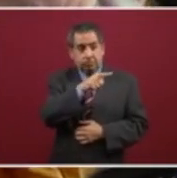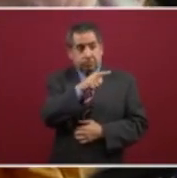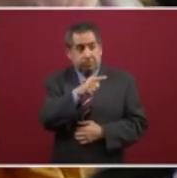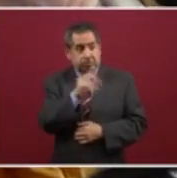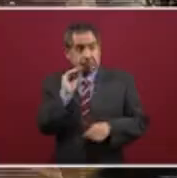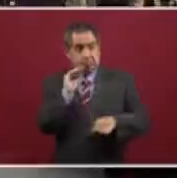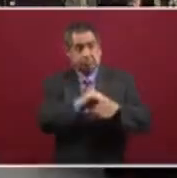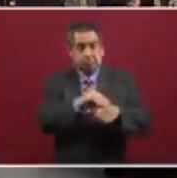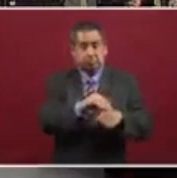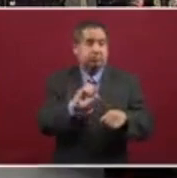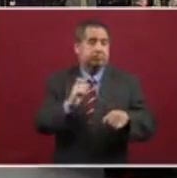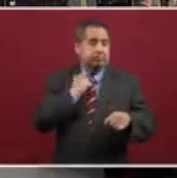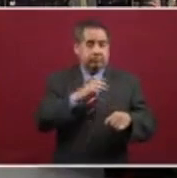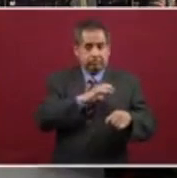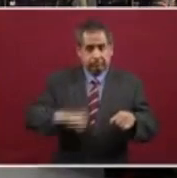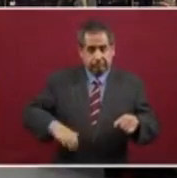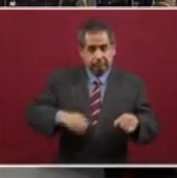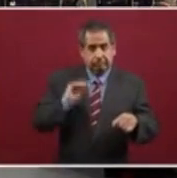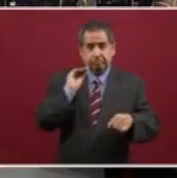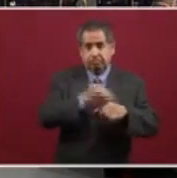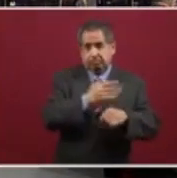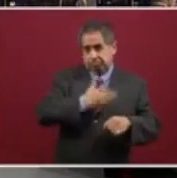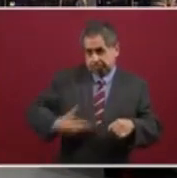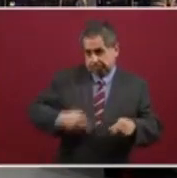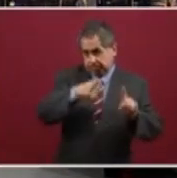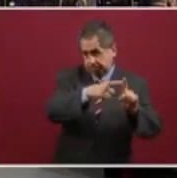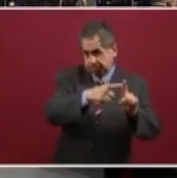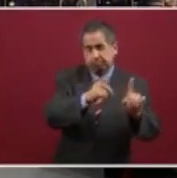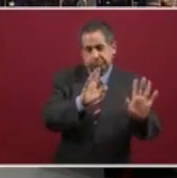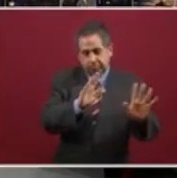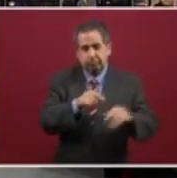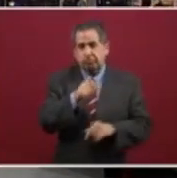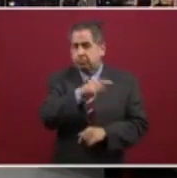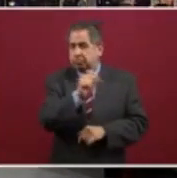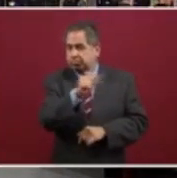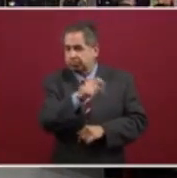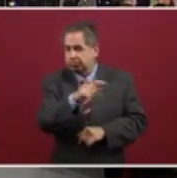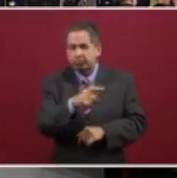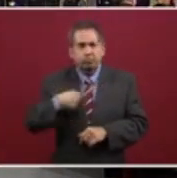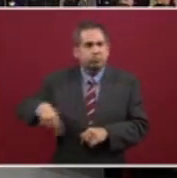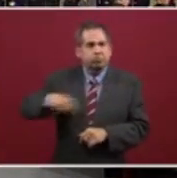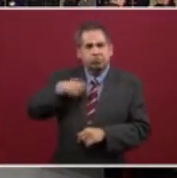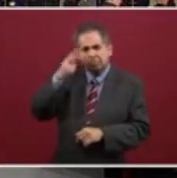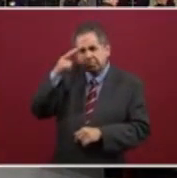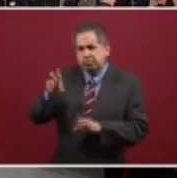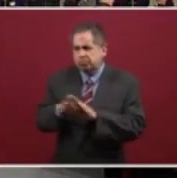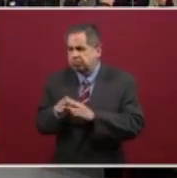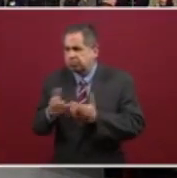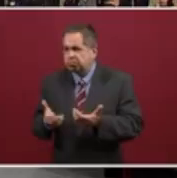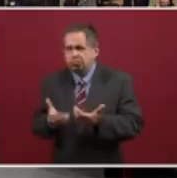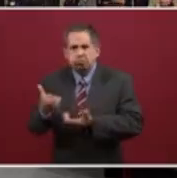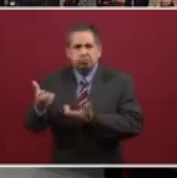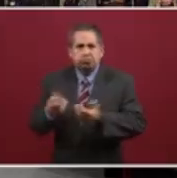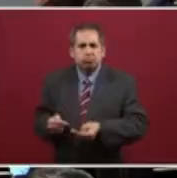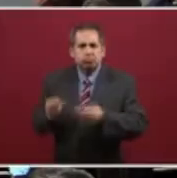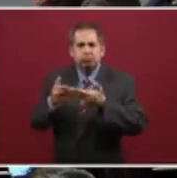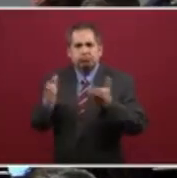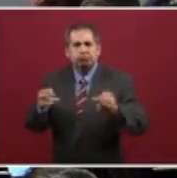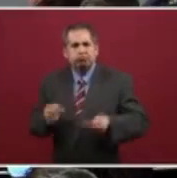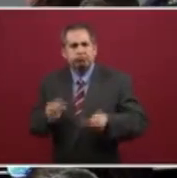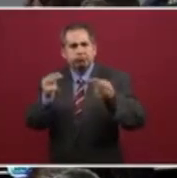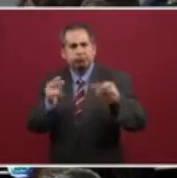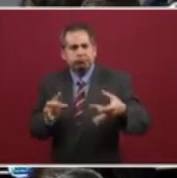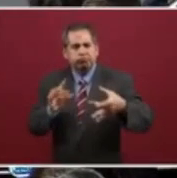es candidato. Muchos expertos hablan de las opciones que tiene México en términos comerciales para abrir sus mercados o